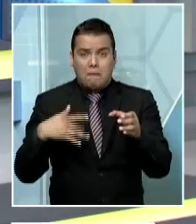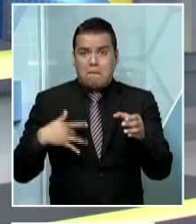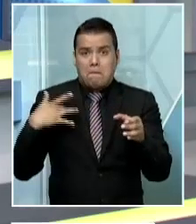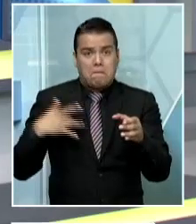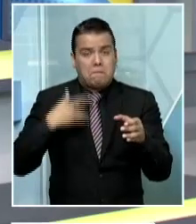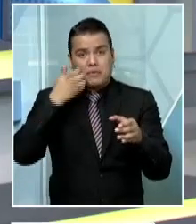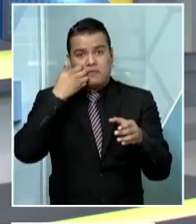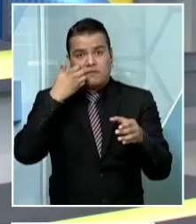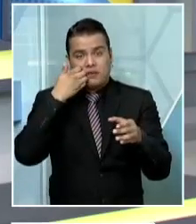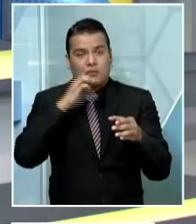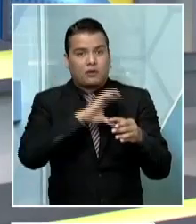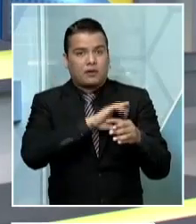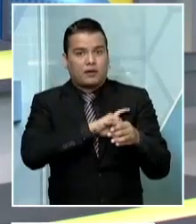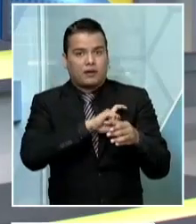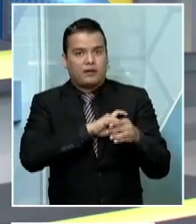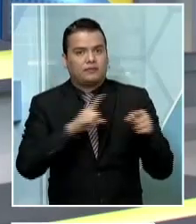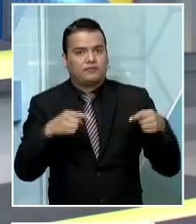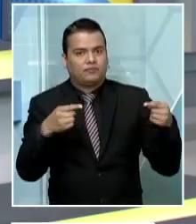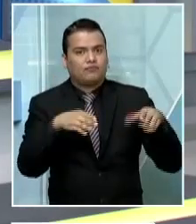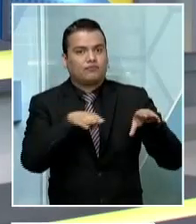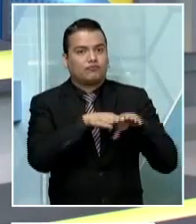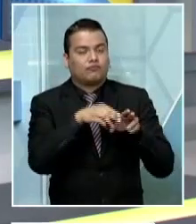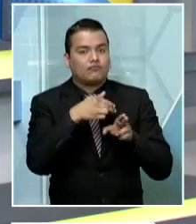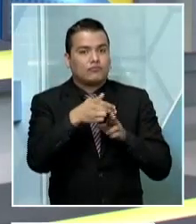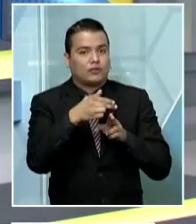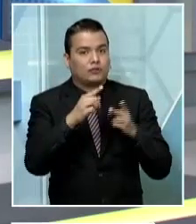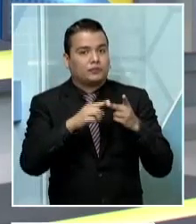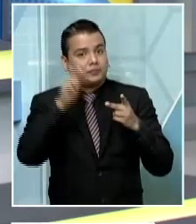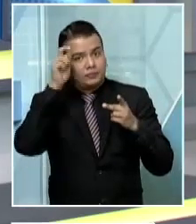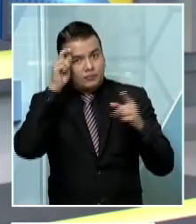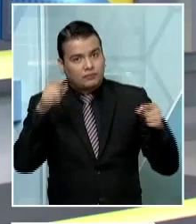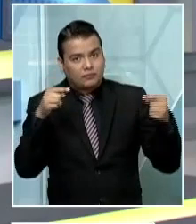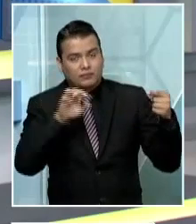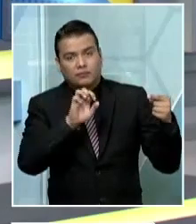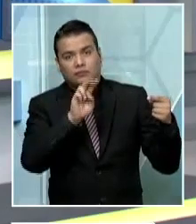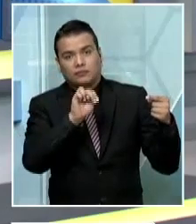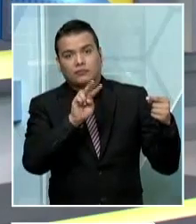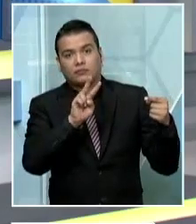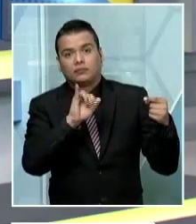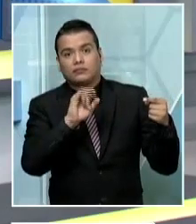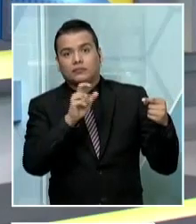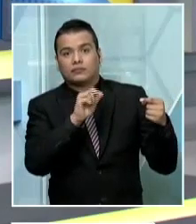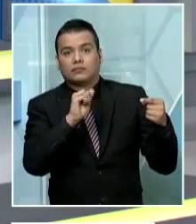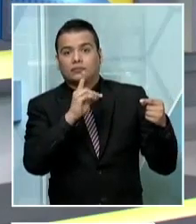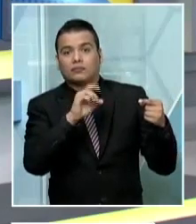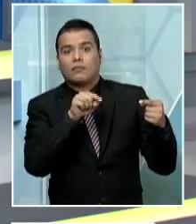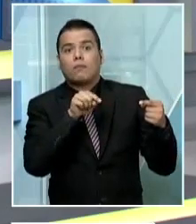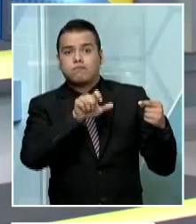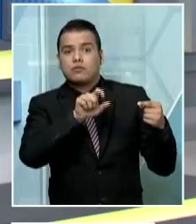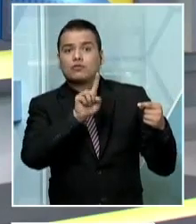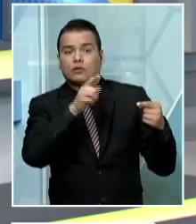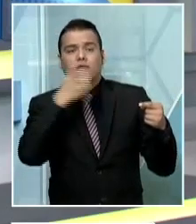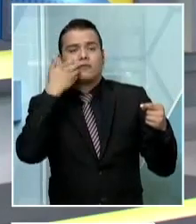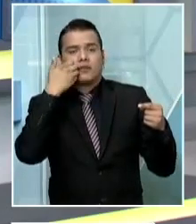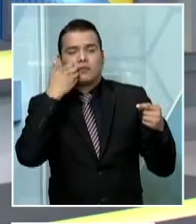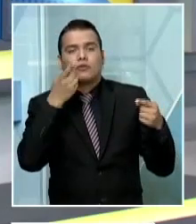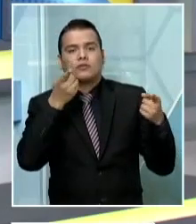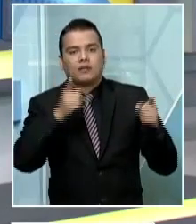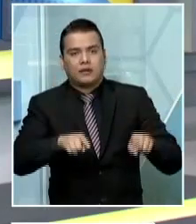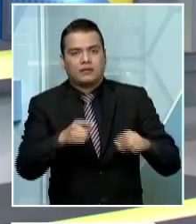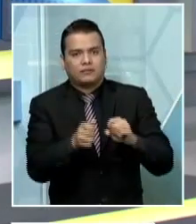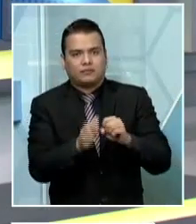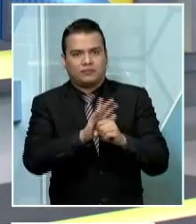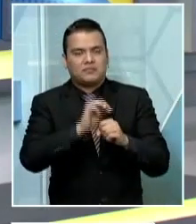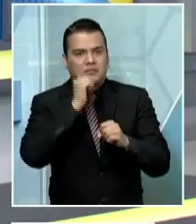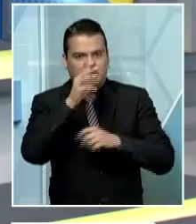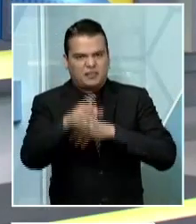El Cali juega frente a la Equidad, mientras que América visita Envigado. América también tiene un caso positivo de coronavirus. Nos